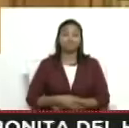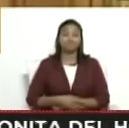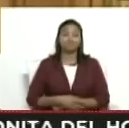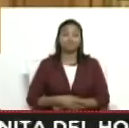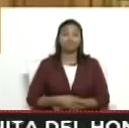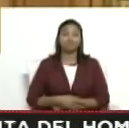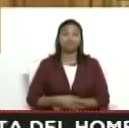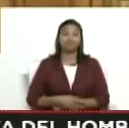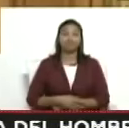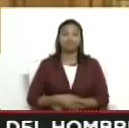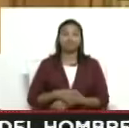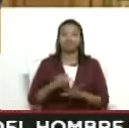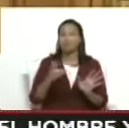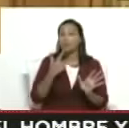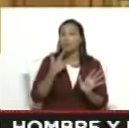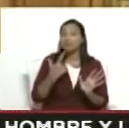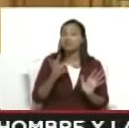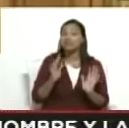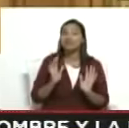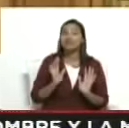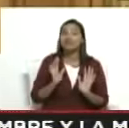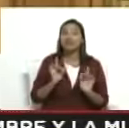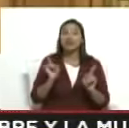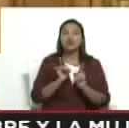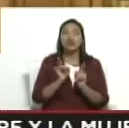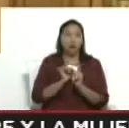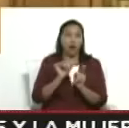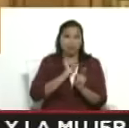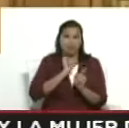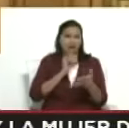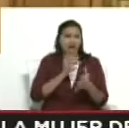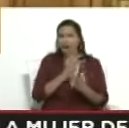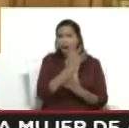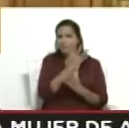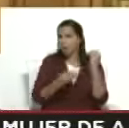dejar, como dice uno, la peluca.